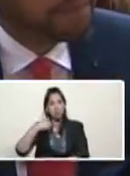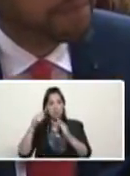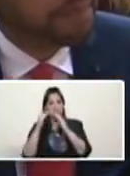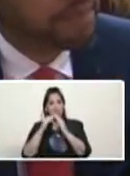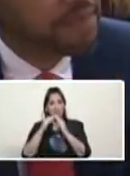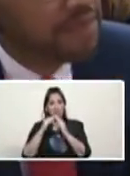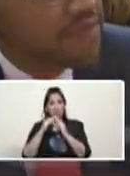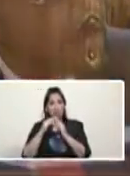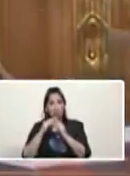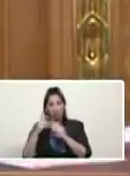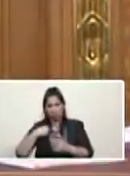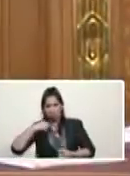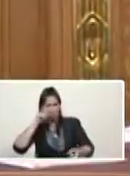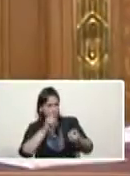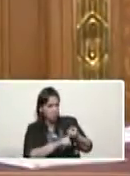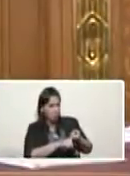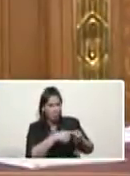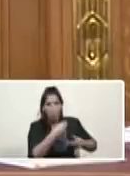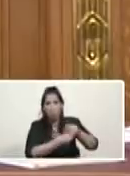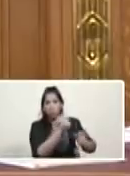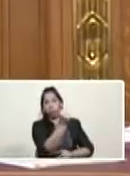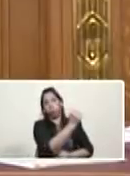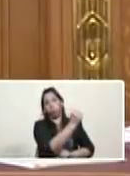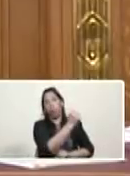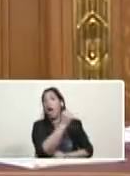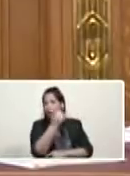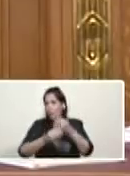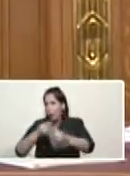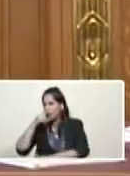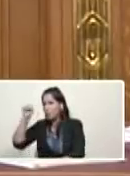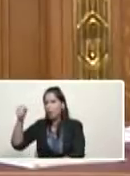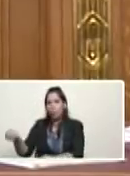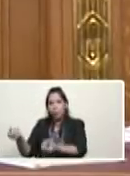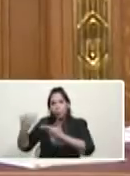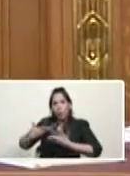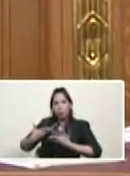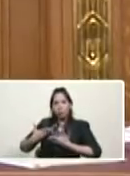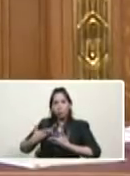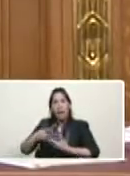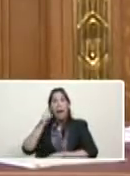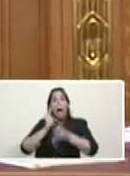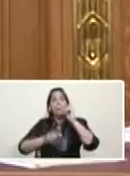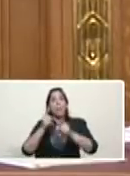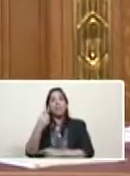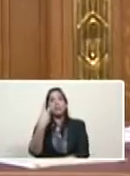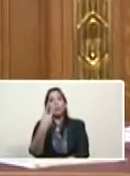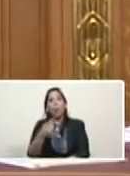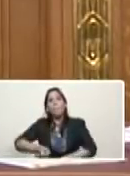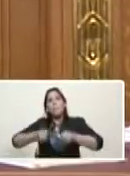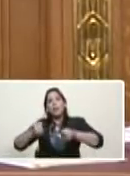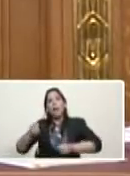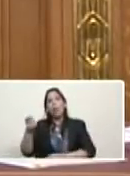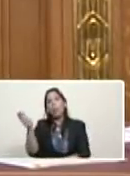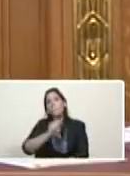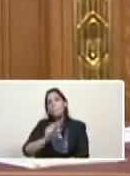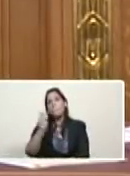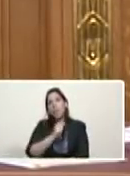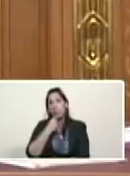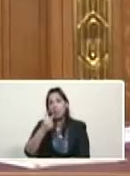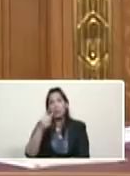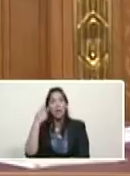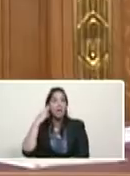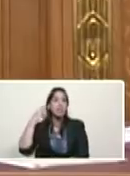marido mío hace eso, lo hace Maduro. A veces llega hasta dos mercados por mes, decía la señora en una radio. Esto